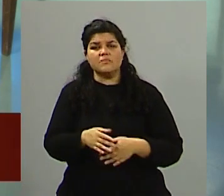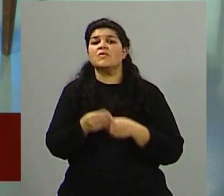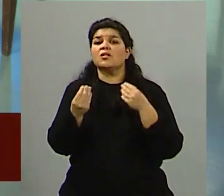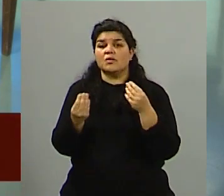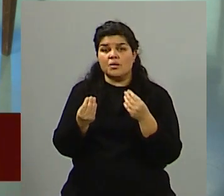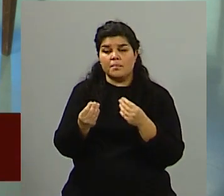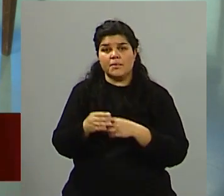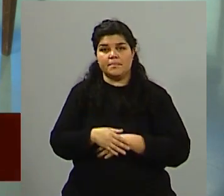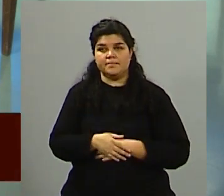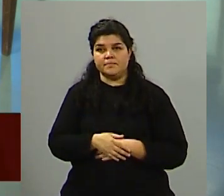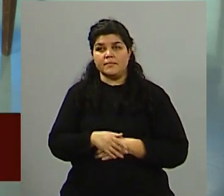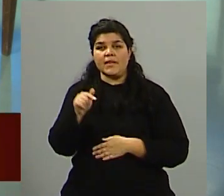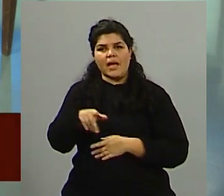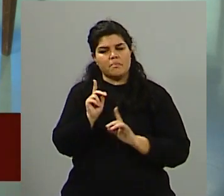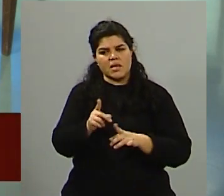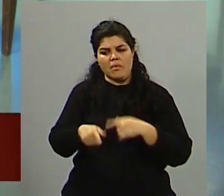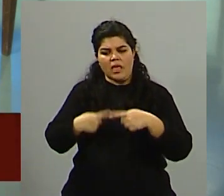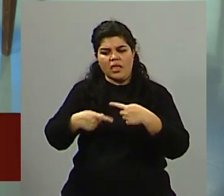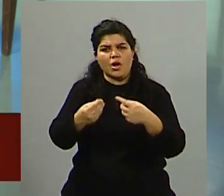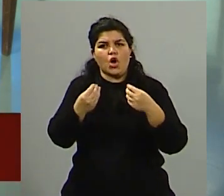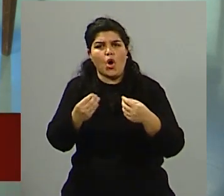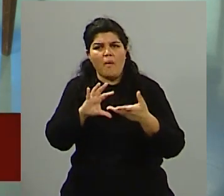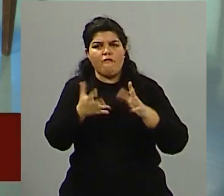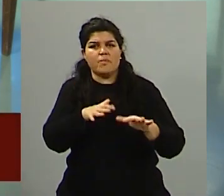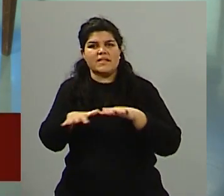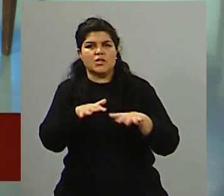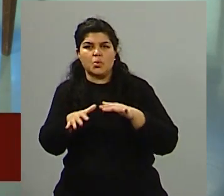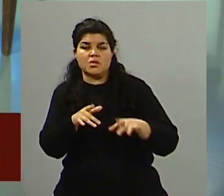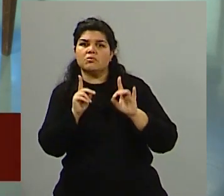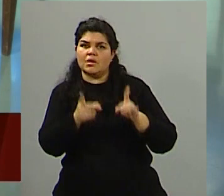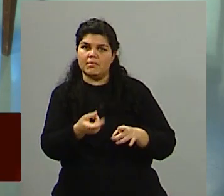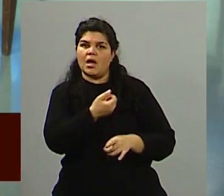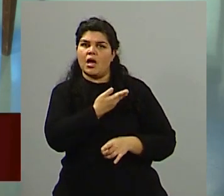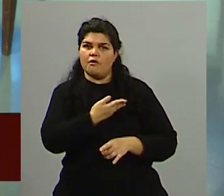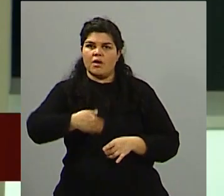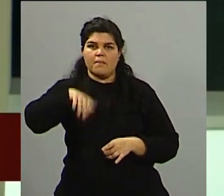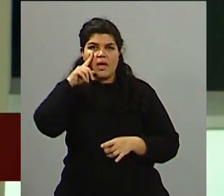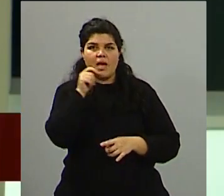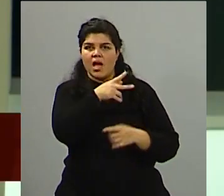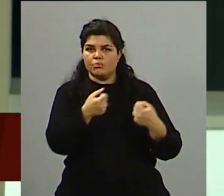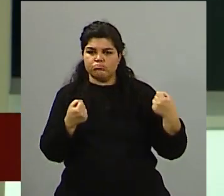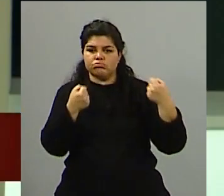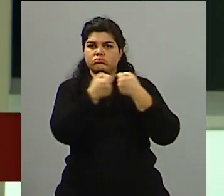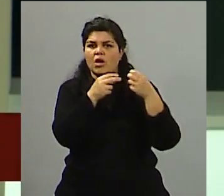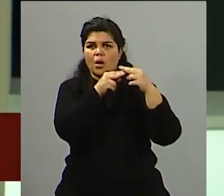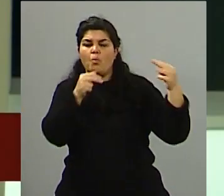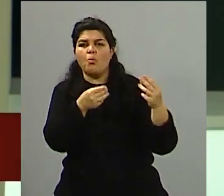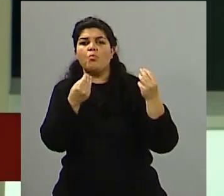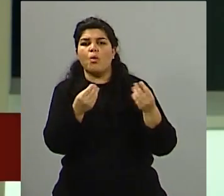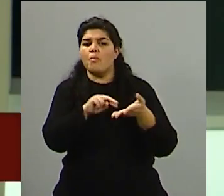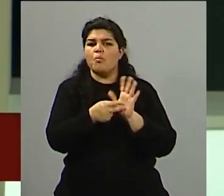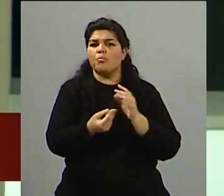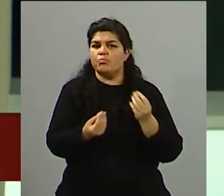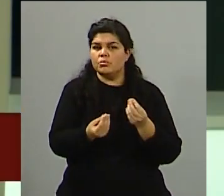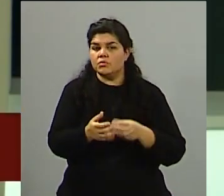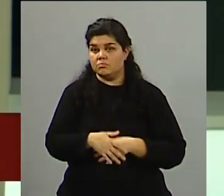famosos vencimientos con el fondo. ¿Cómo ves ese panorama vos? Hoy el problema con el fondo no es el mayor problema económico